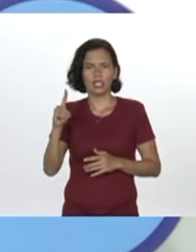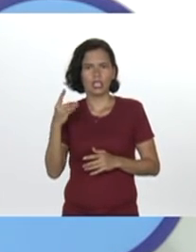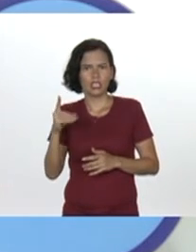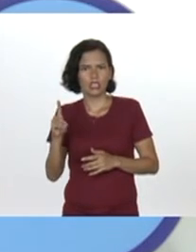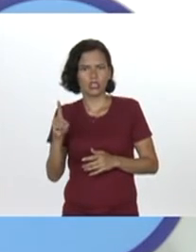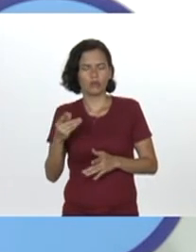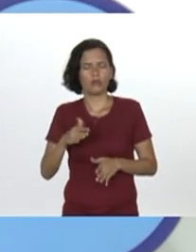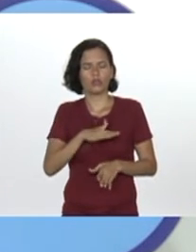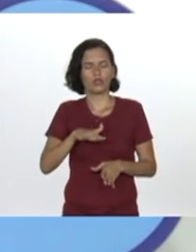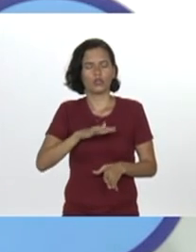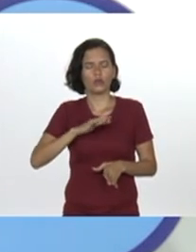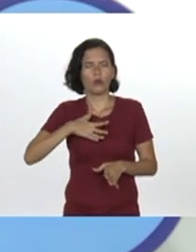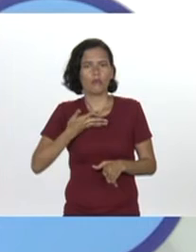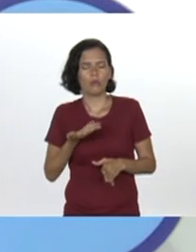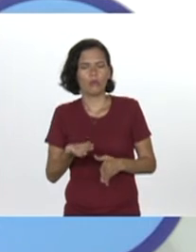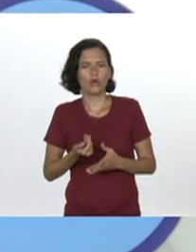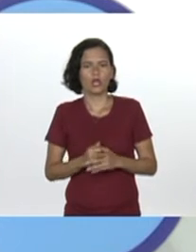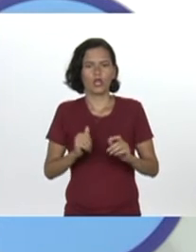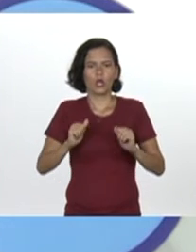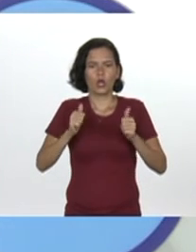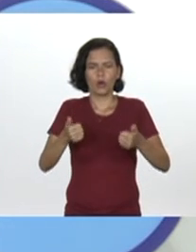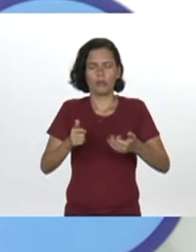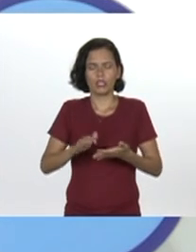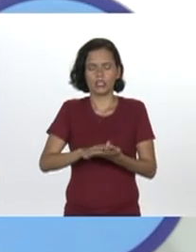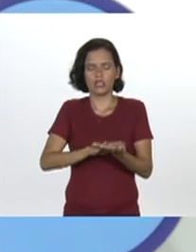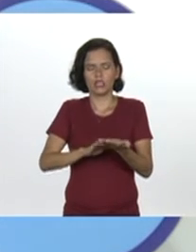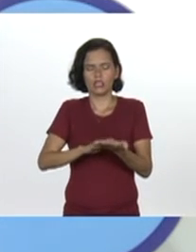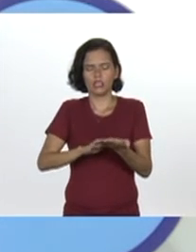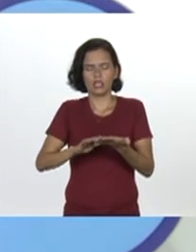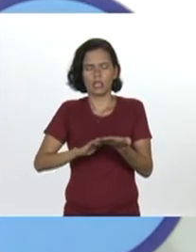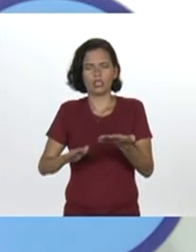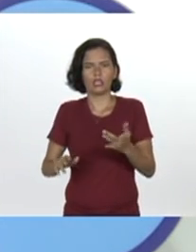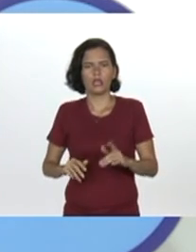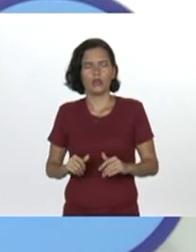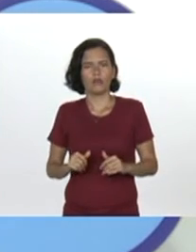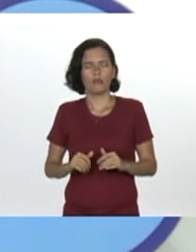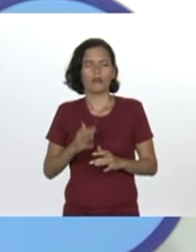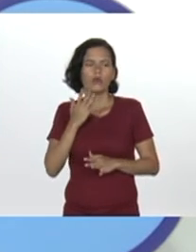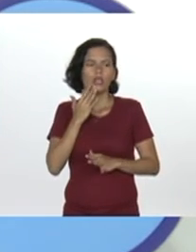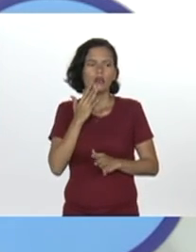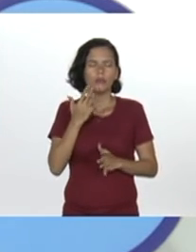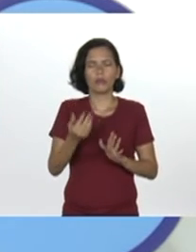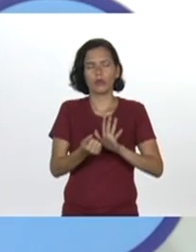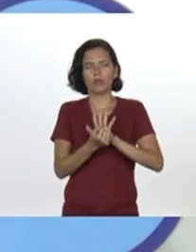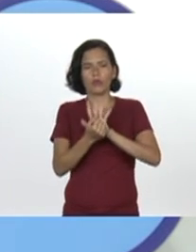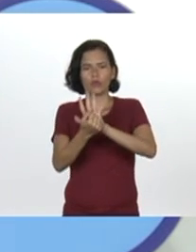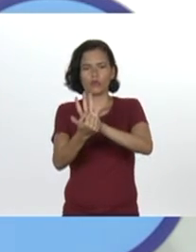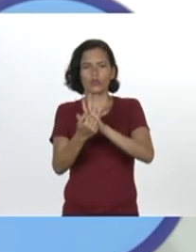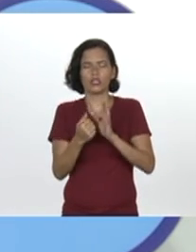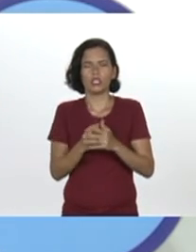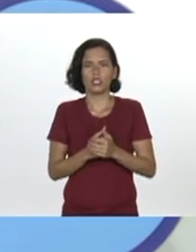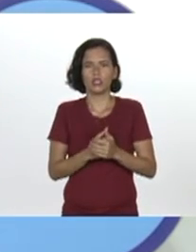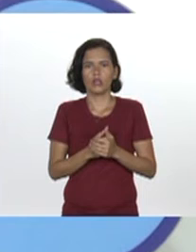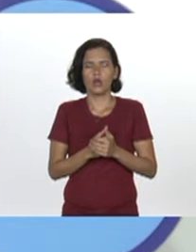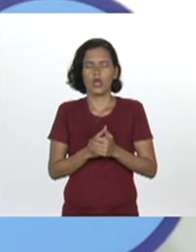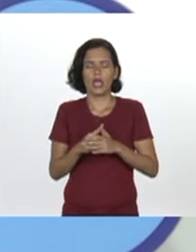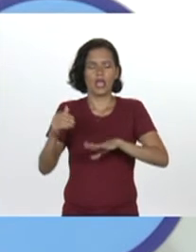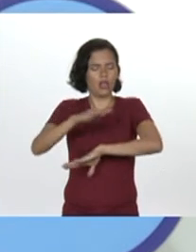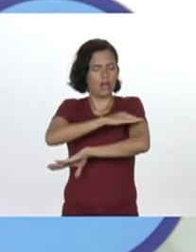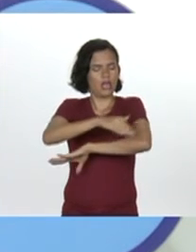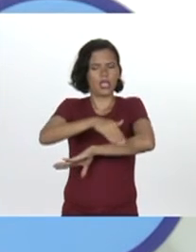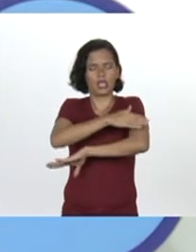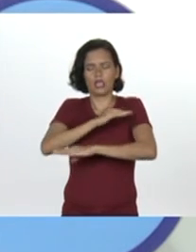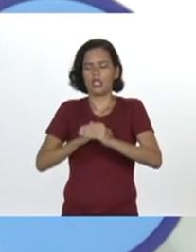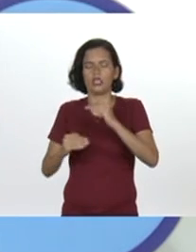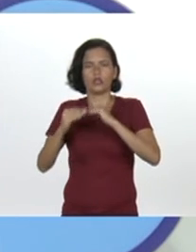nosotros vamos a poder comenzar ese rastreo. Por ejemplo, colocamos un signo generador en la esquina